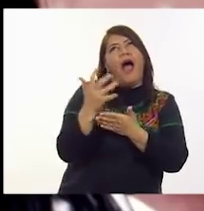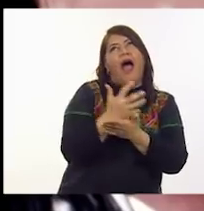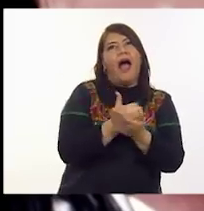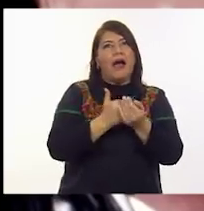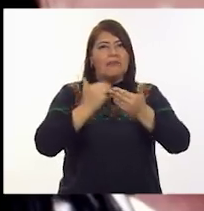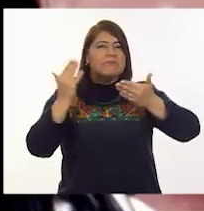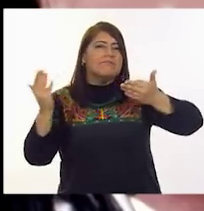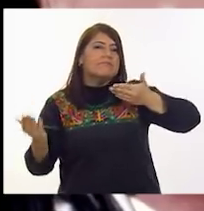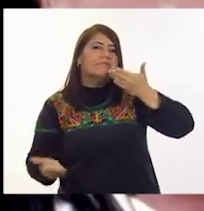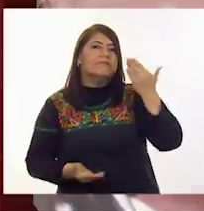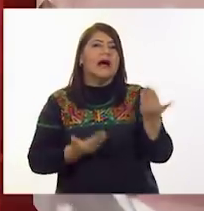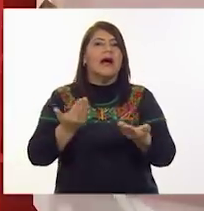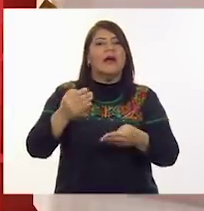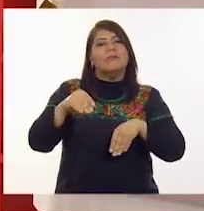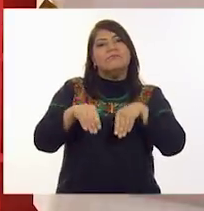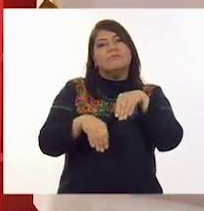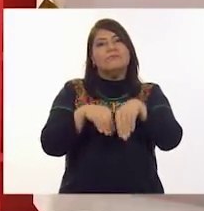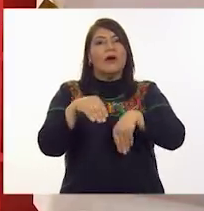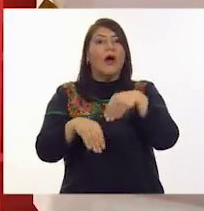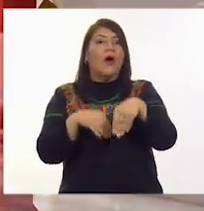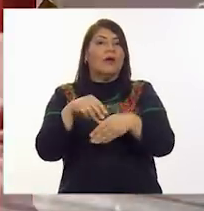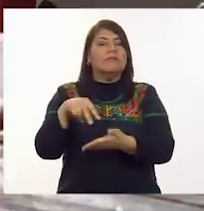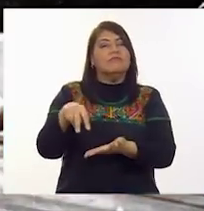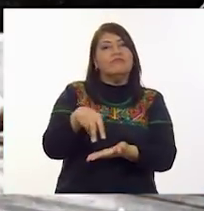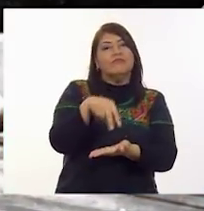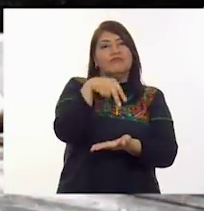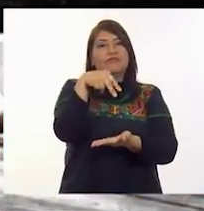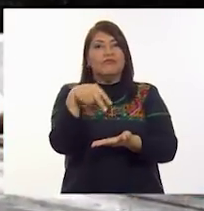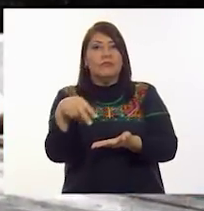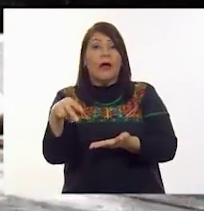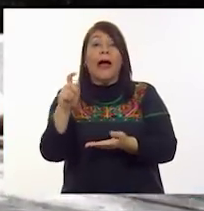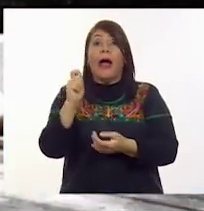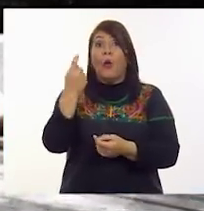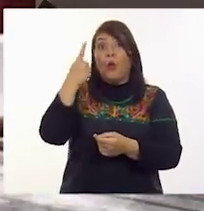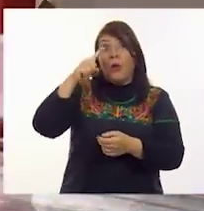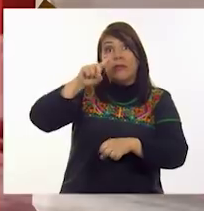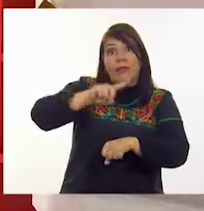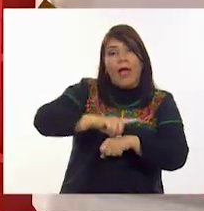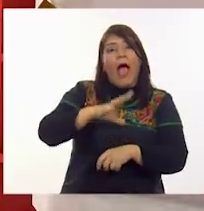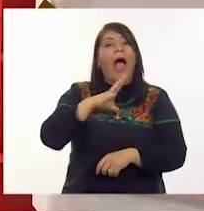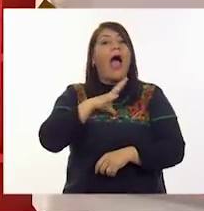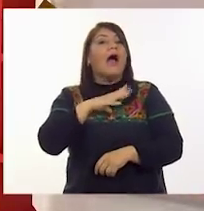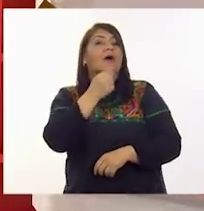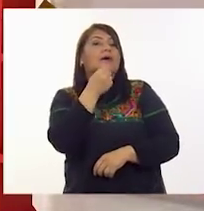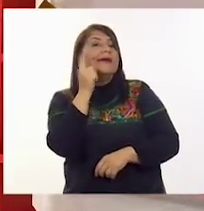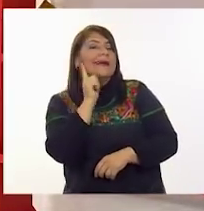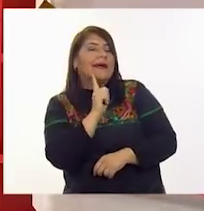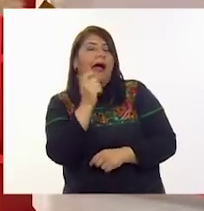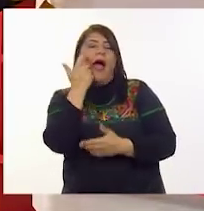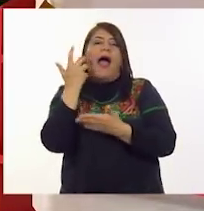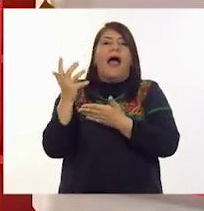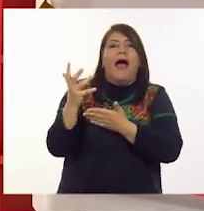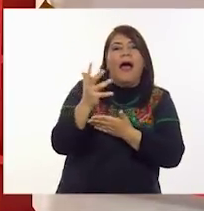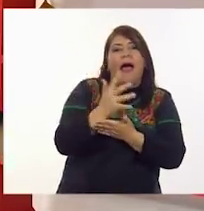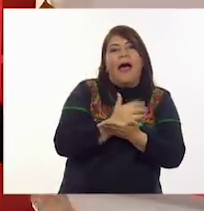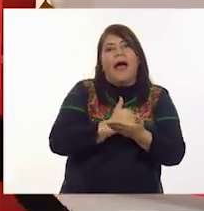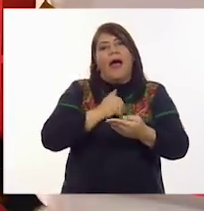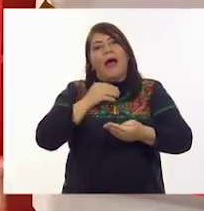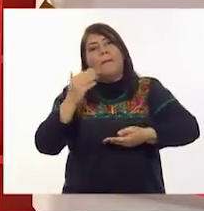bailar. Había una vez una niña que en un teatro